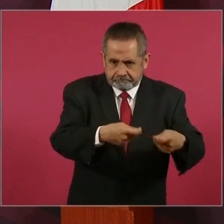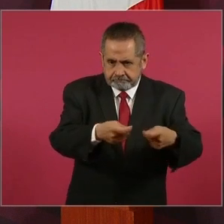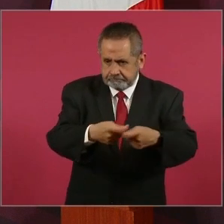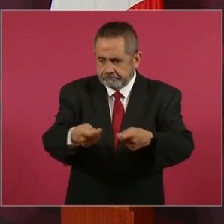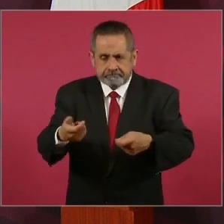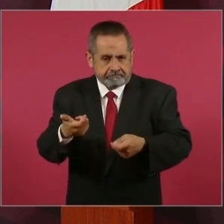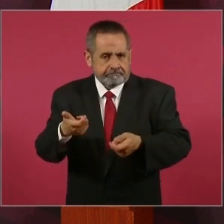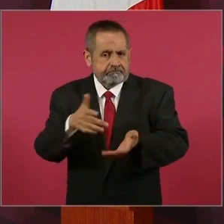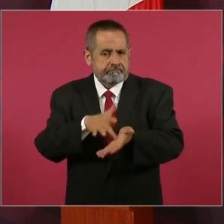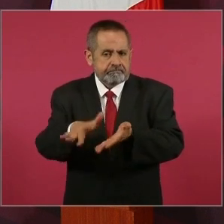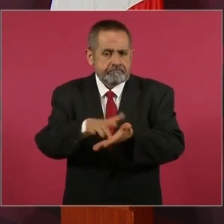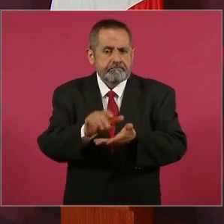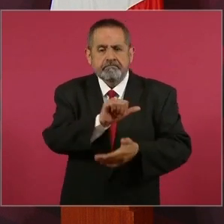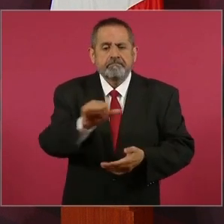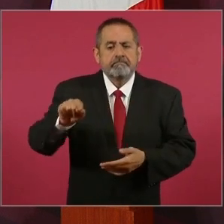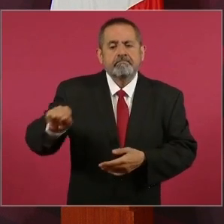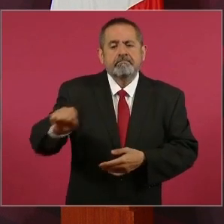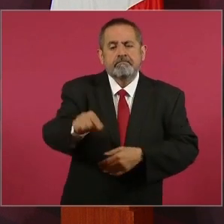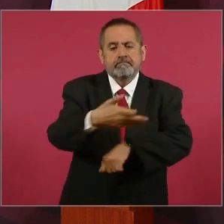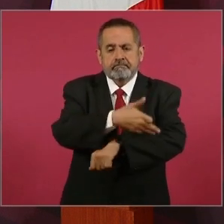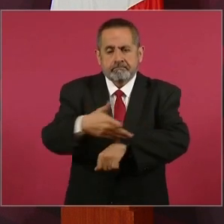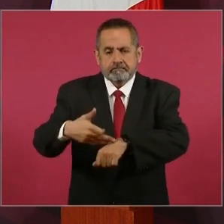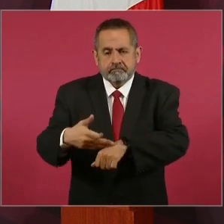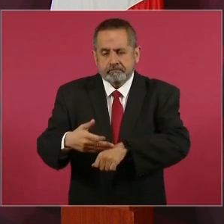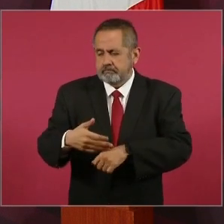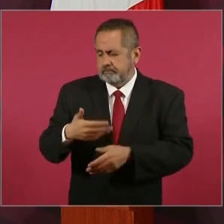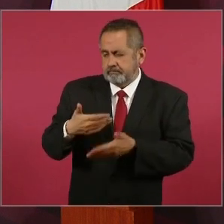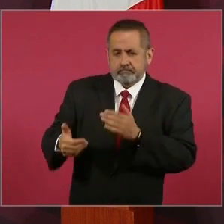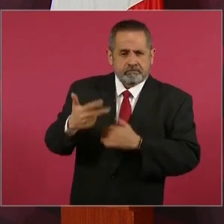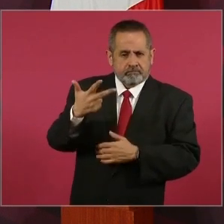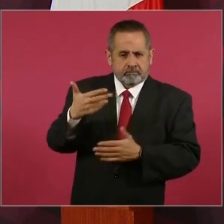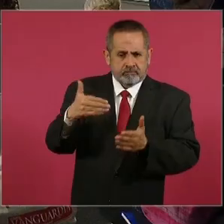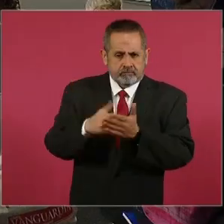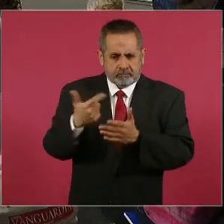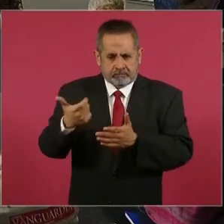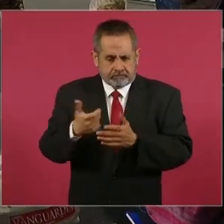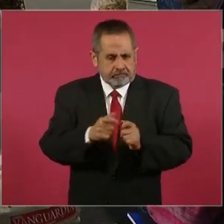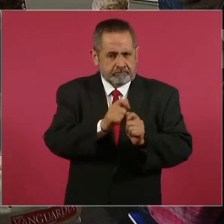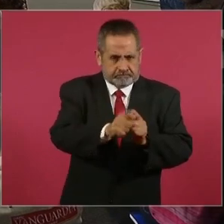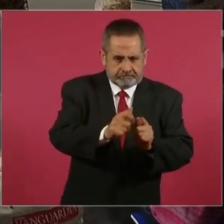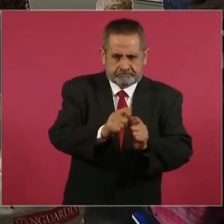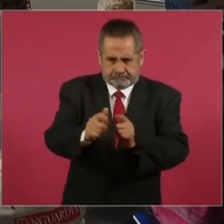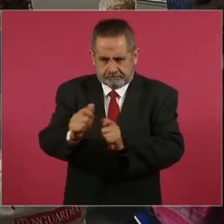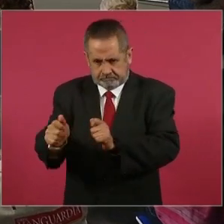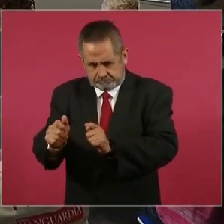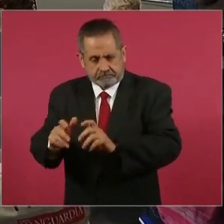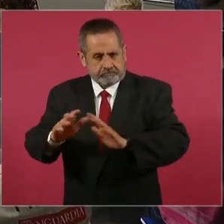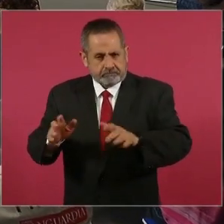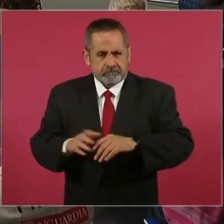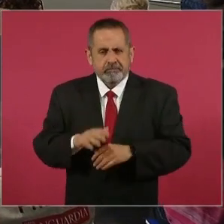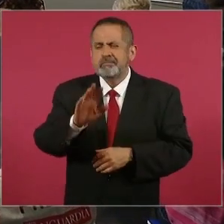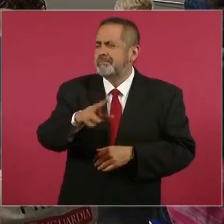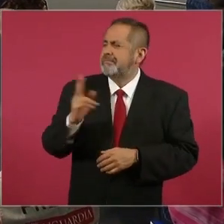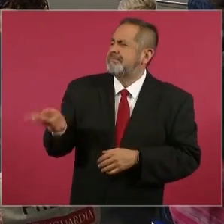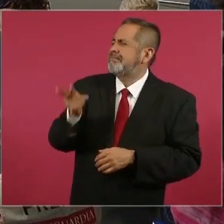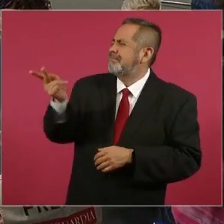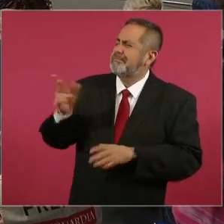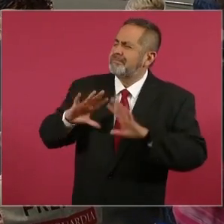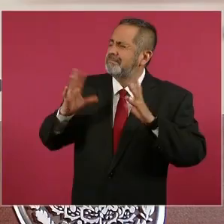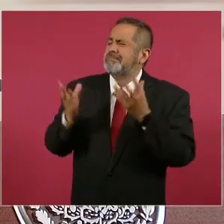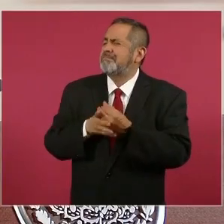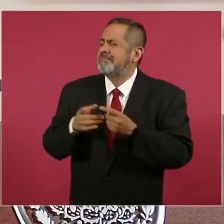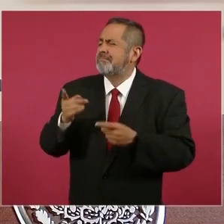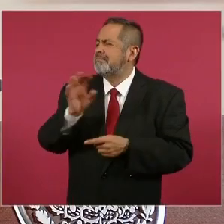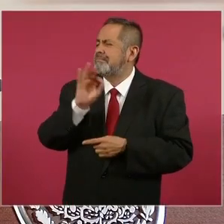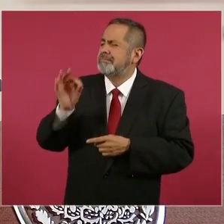las familias ahora fueron 8000 pes pero va Pregúntale a en promedio